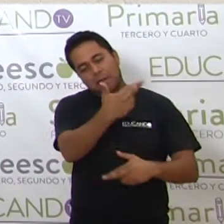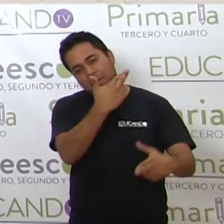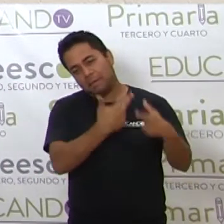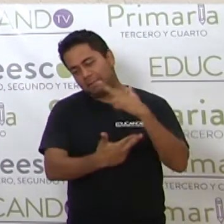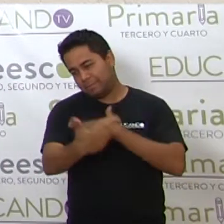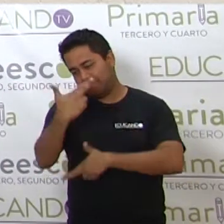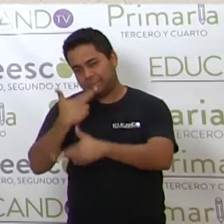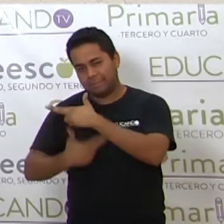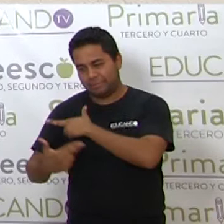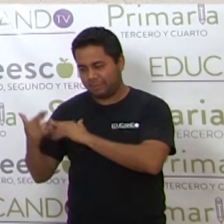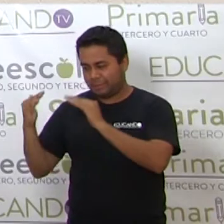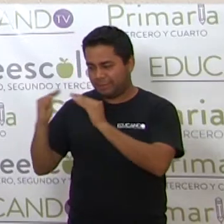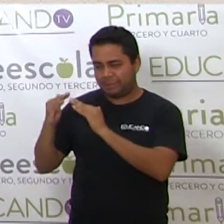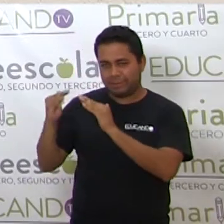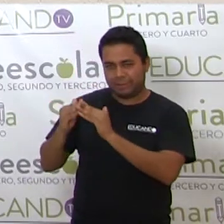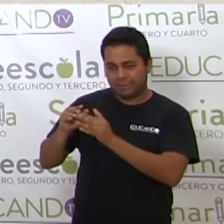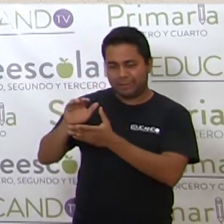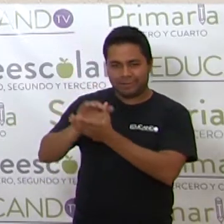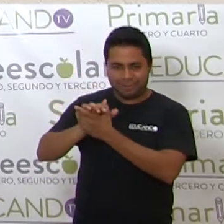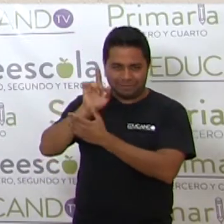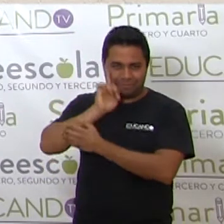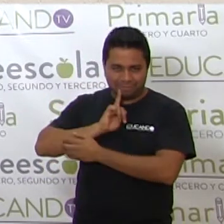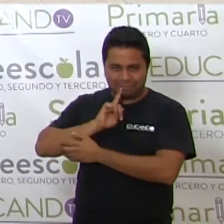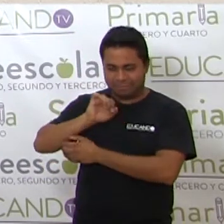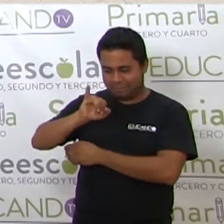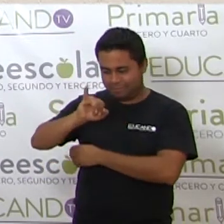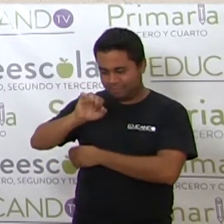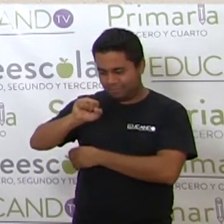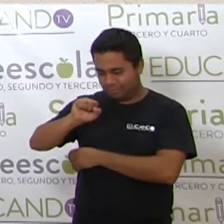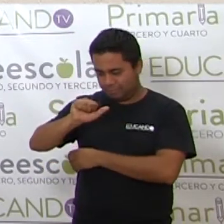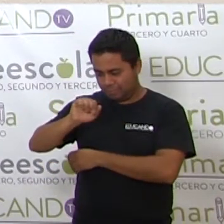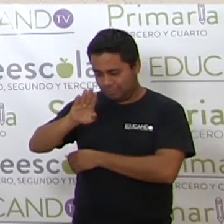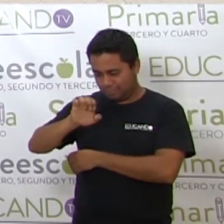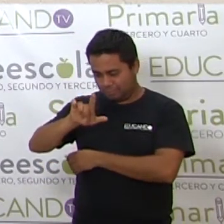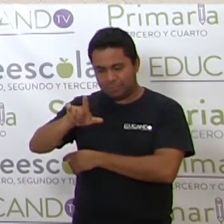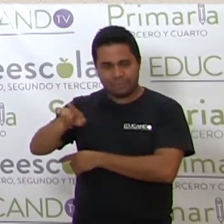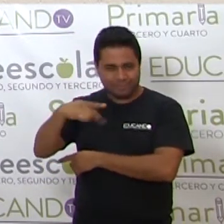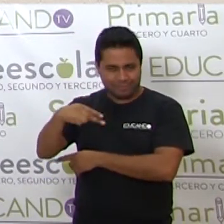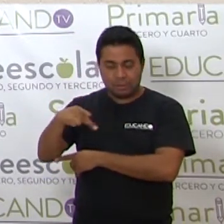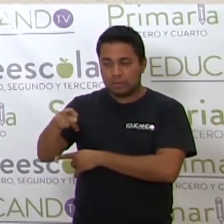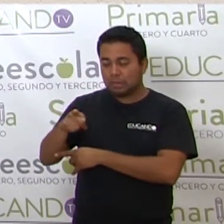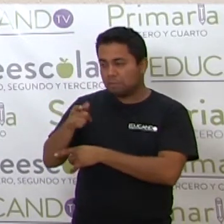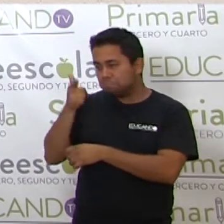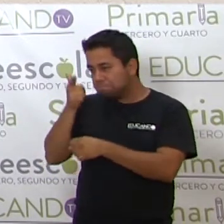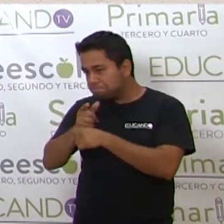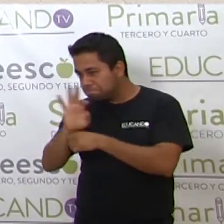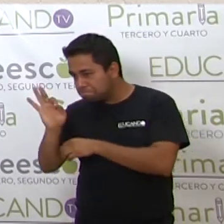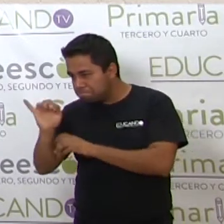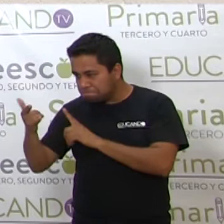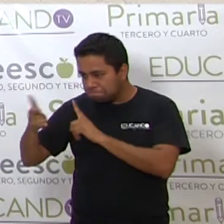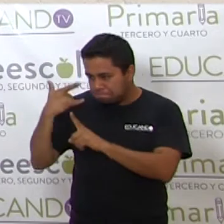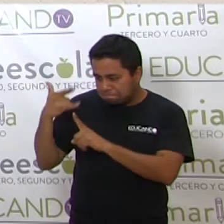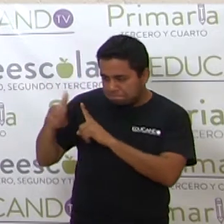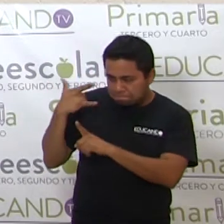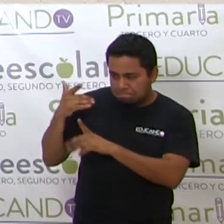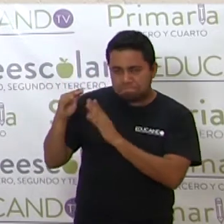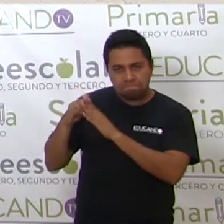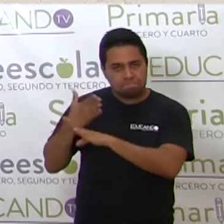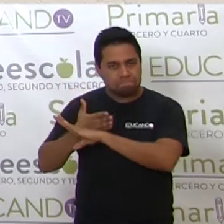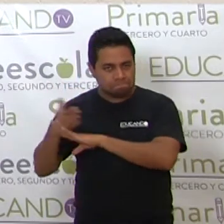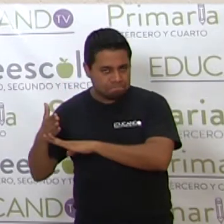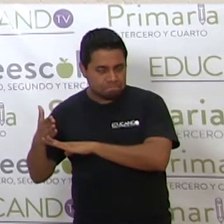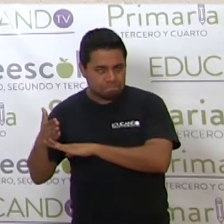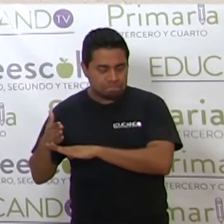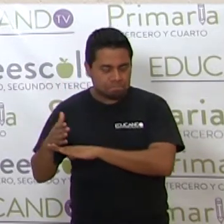había dejado a isabel porque así se llama la mujer creyendo encontrarla a la puerta de la casita blanca